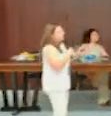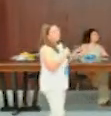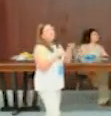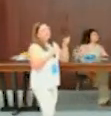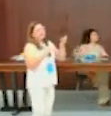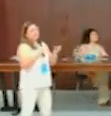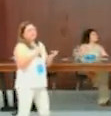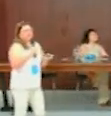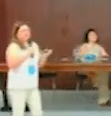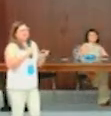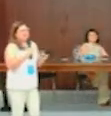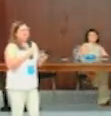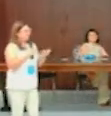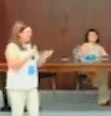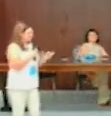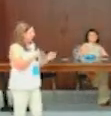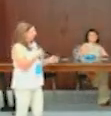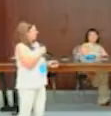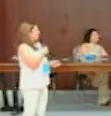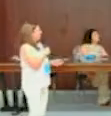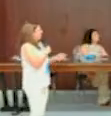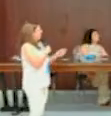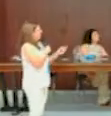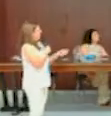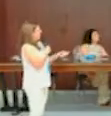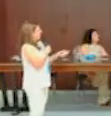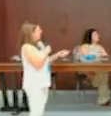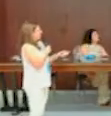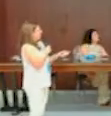ver al paciente, eso es importantísimo.